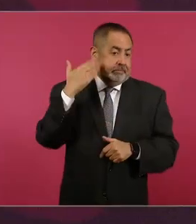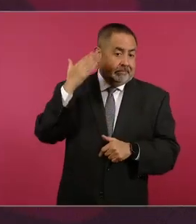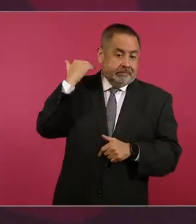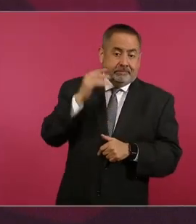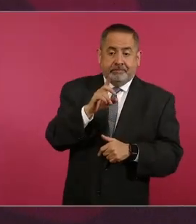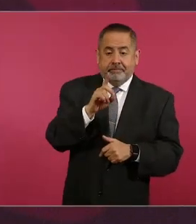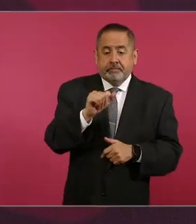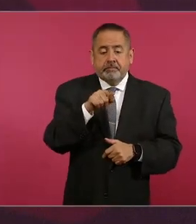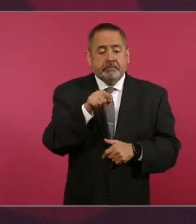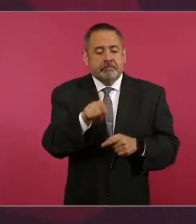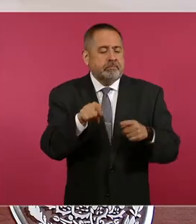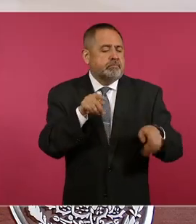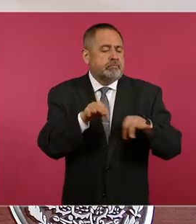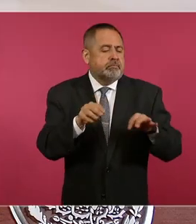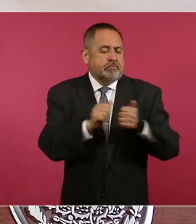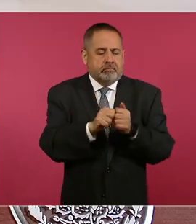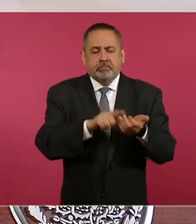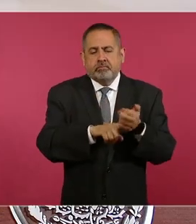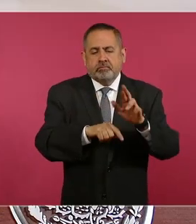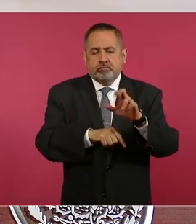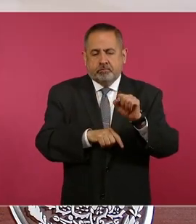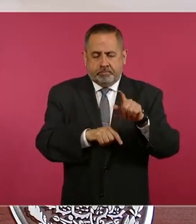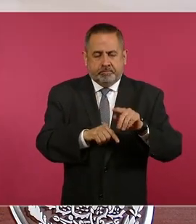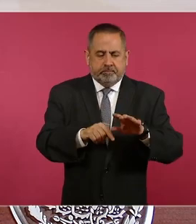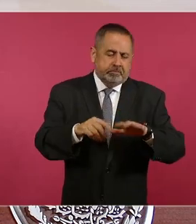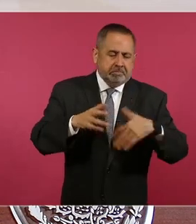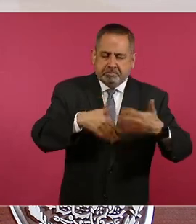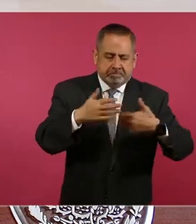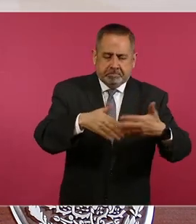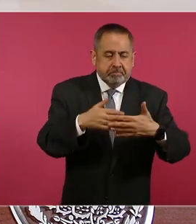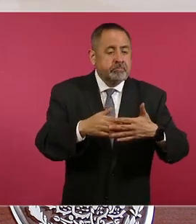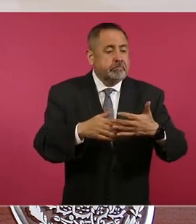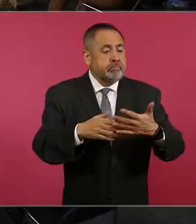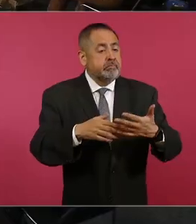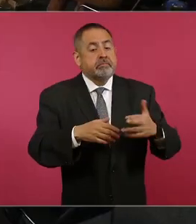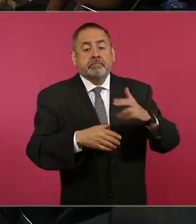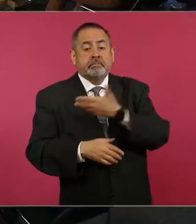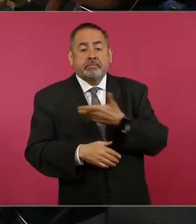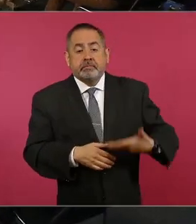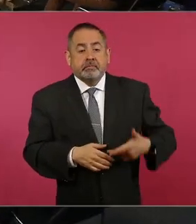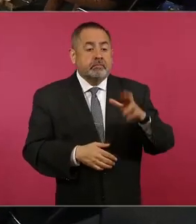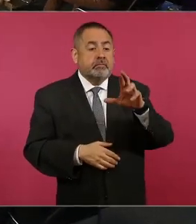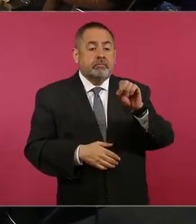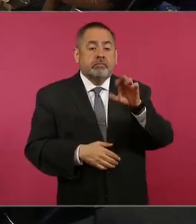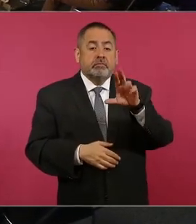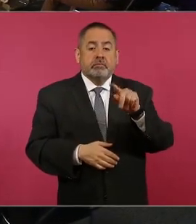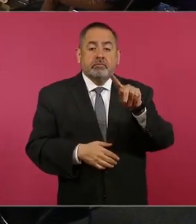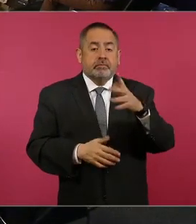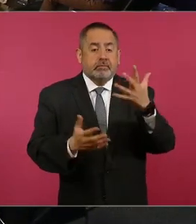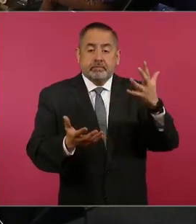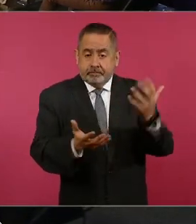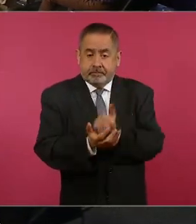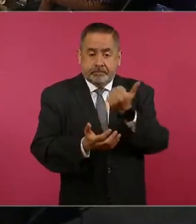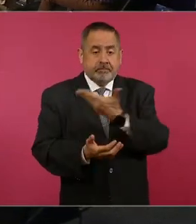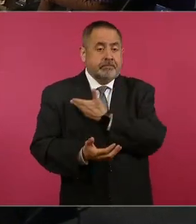el presidente Roosevelt. Cuando el presidente Roosevelt llega a la presidencia,